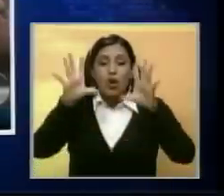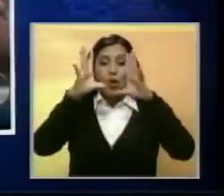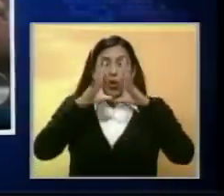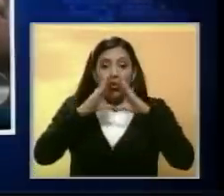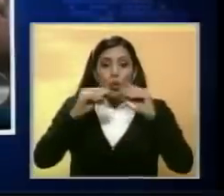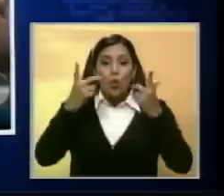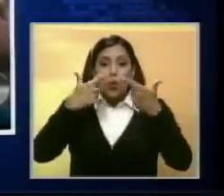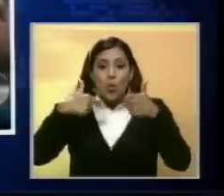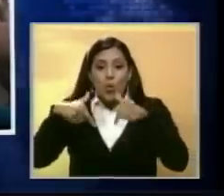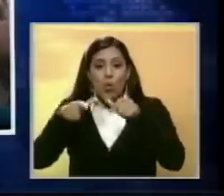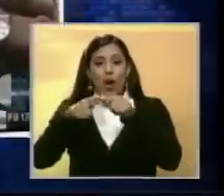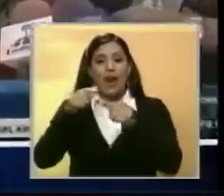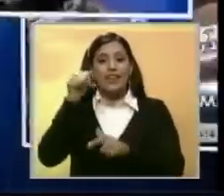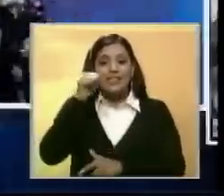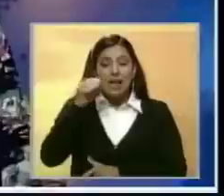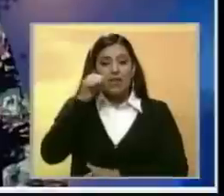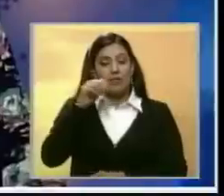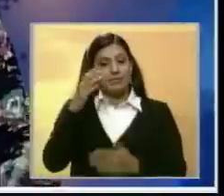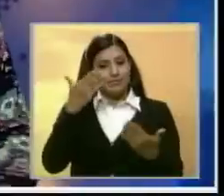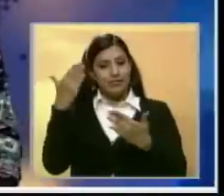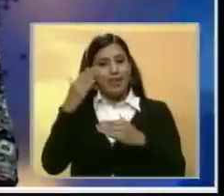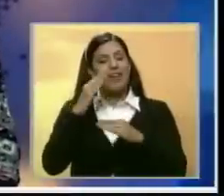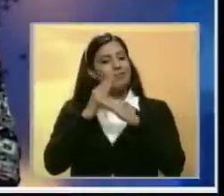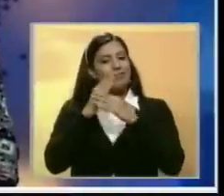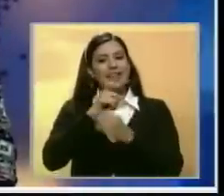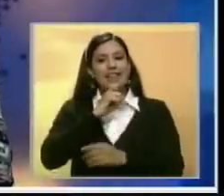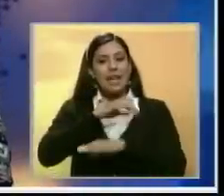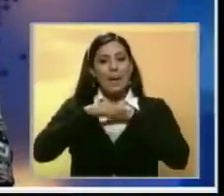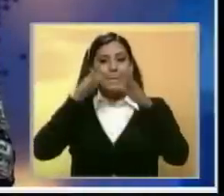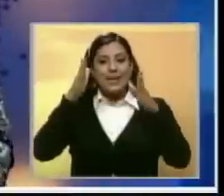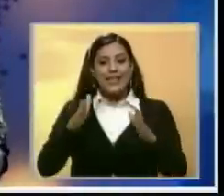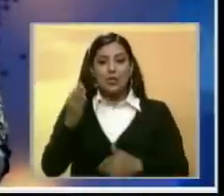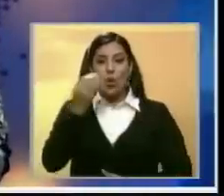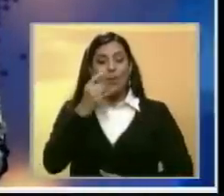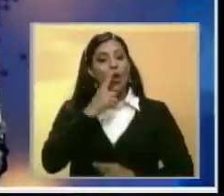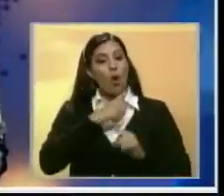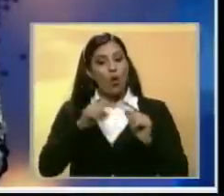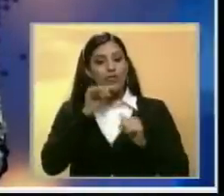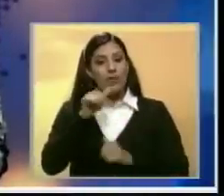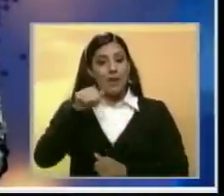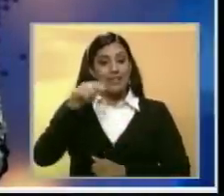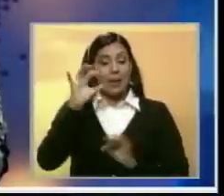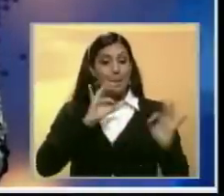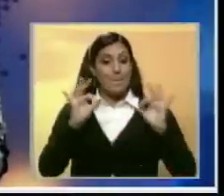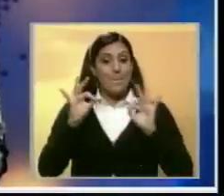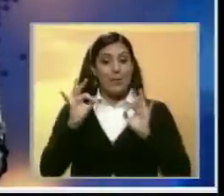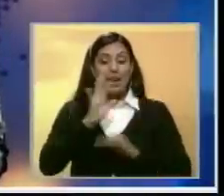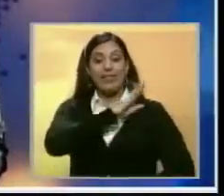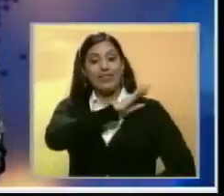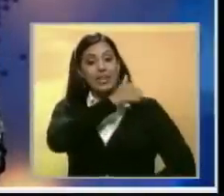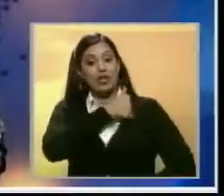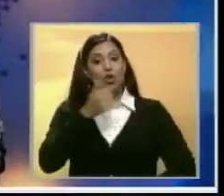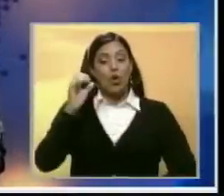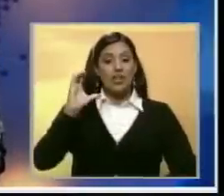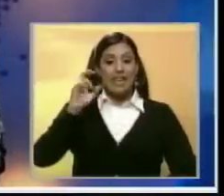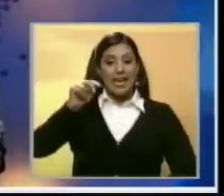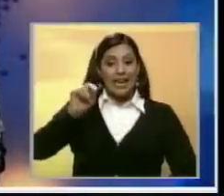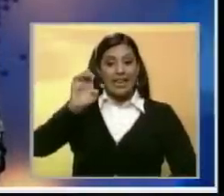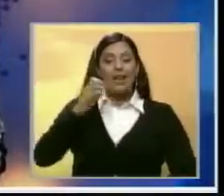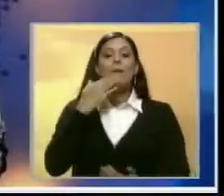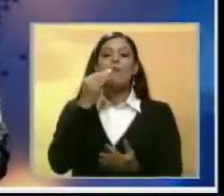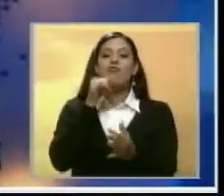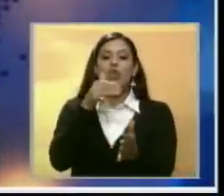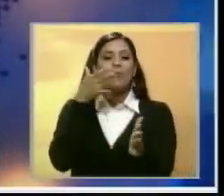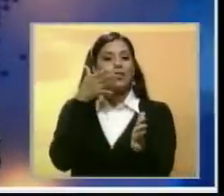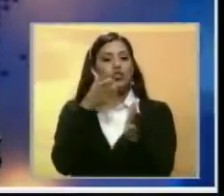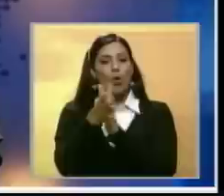los espacios, los días. Son declaraciones a esta hora del ministro de Alimentación. Continuamos con más. Para hoy está previsto que la directiva del Consejo Nacional Electoral se